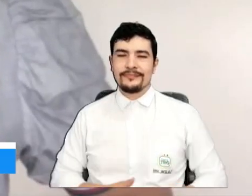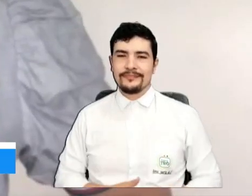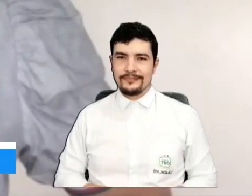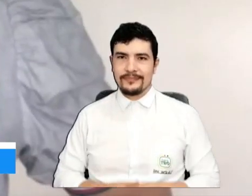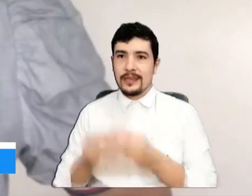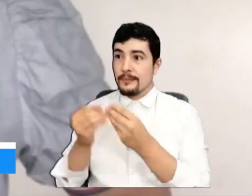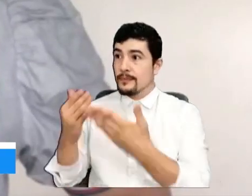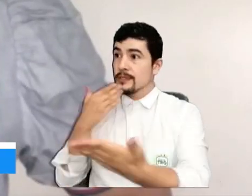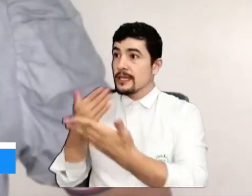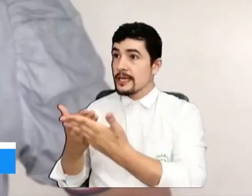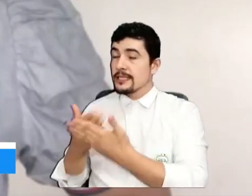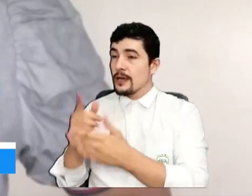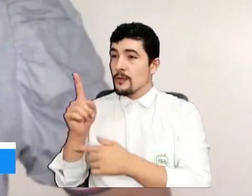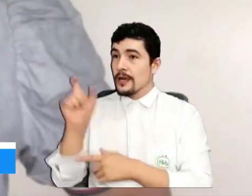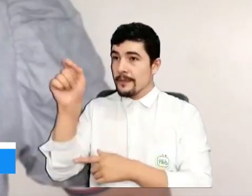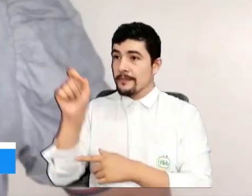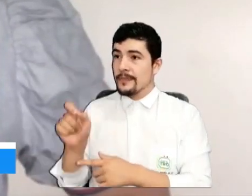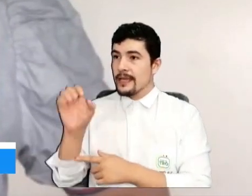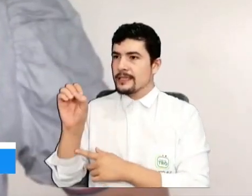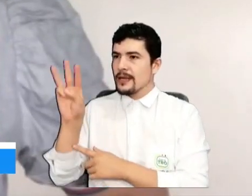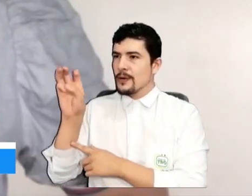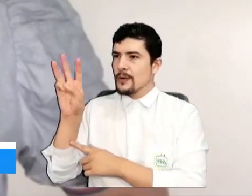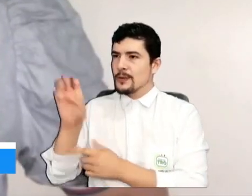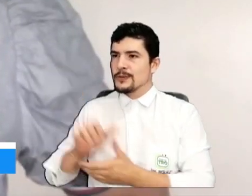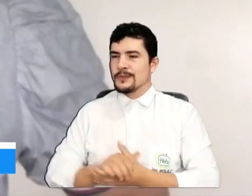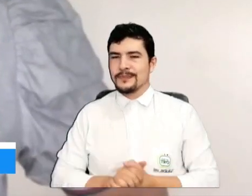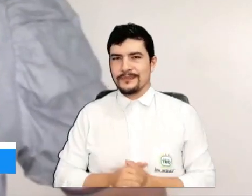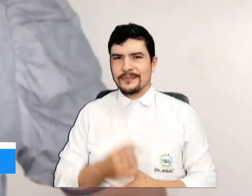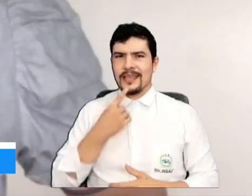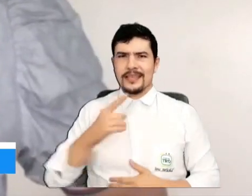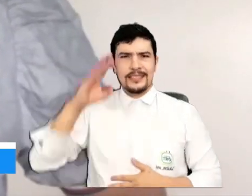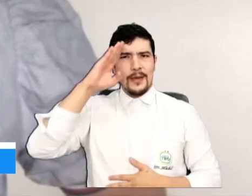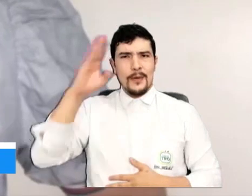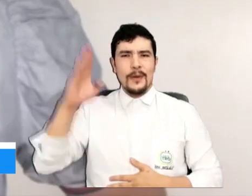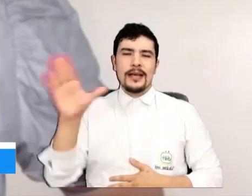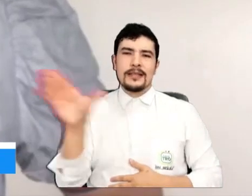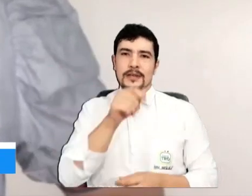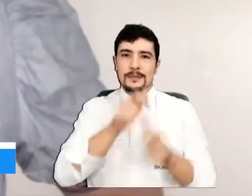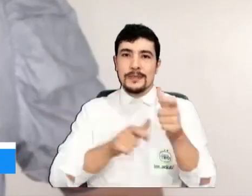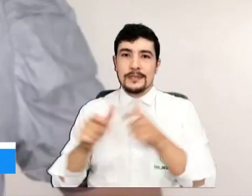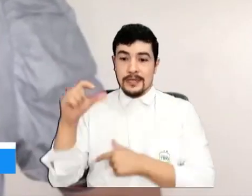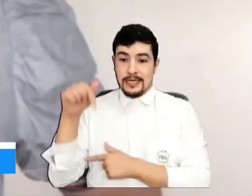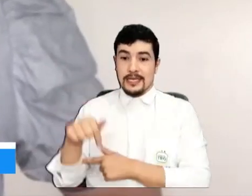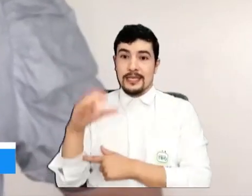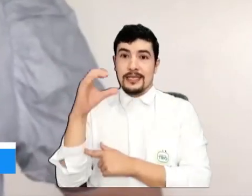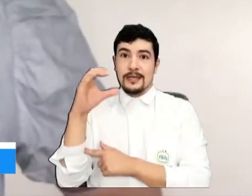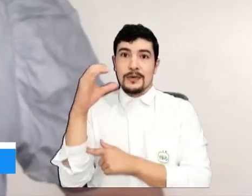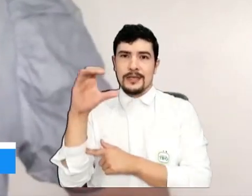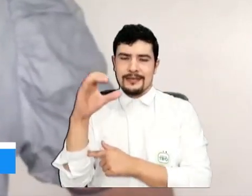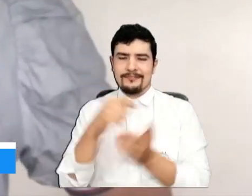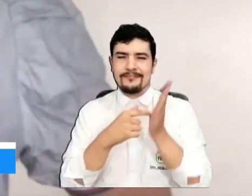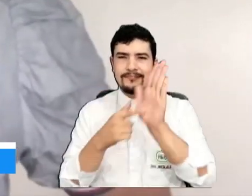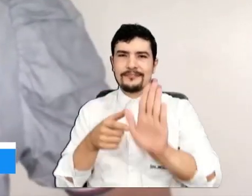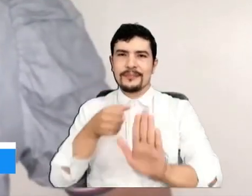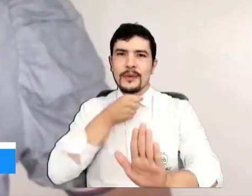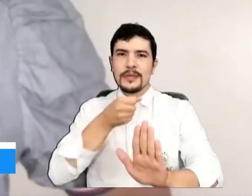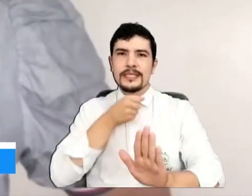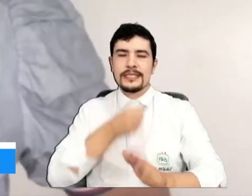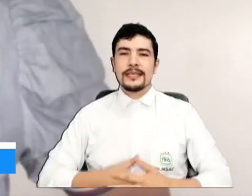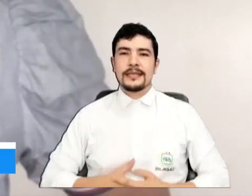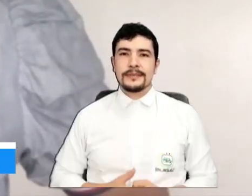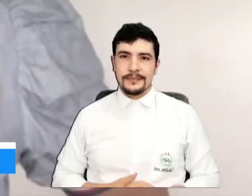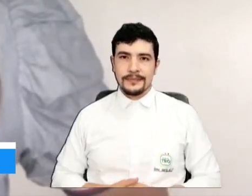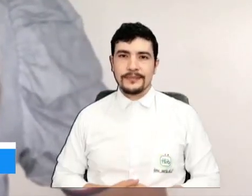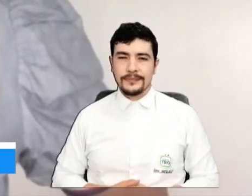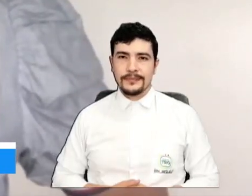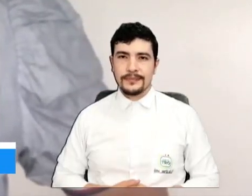preocupados están las autoridades en Ocaña ante la aglomeración de personas en horas de la mañana en la plaza del mercado principal. En las últimas